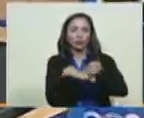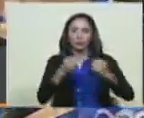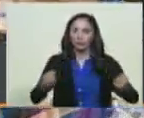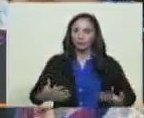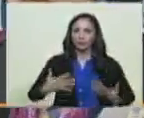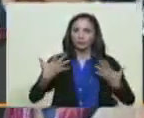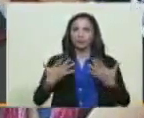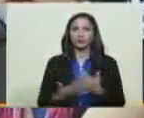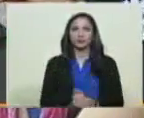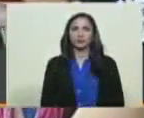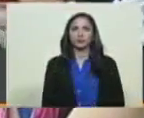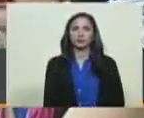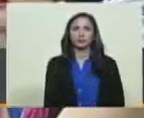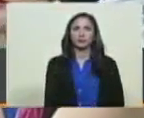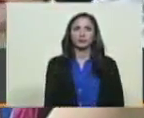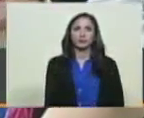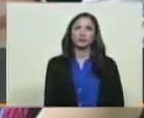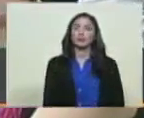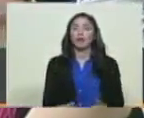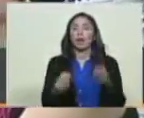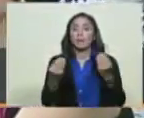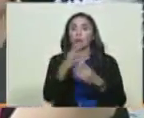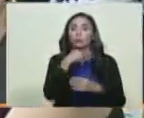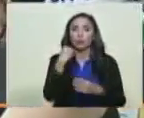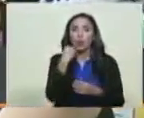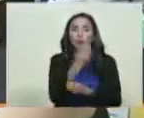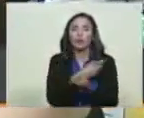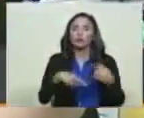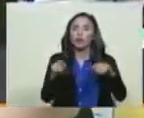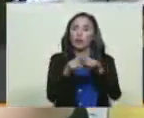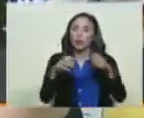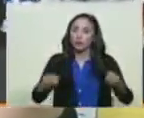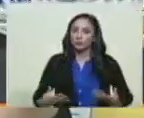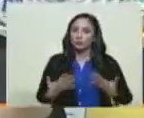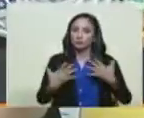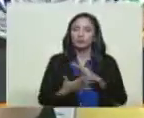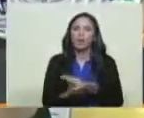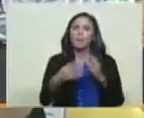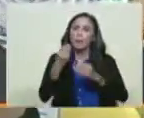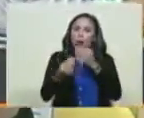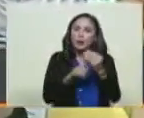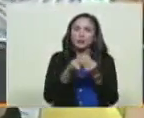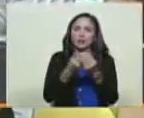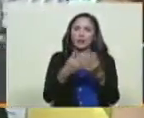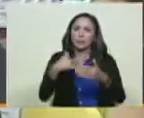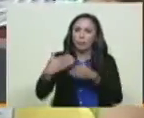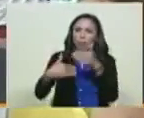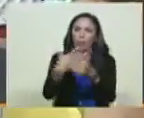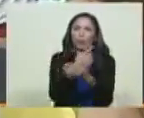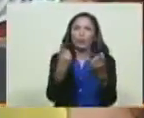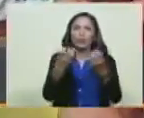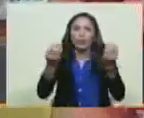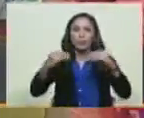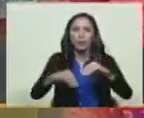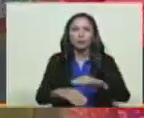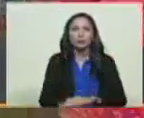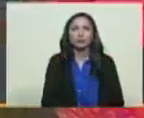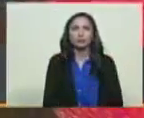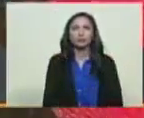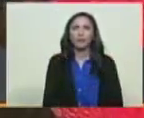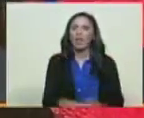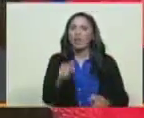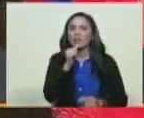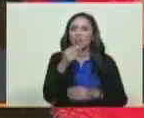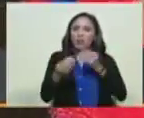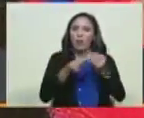su vez la fuerza de miles de jóvenes falta mucho por hacer y quién lo va a